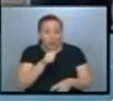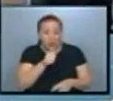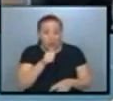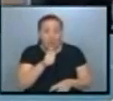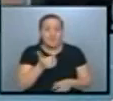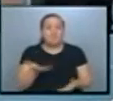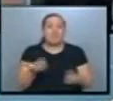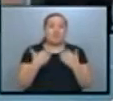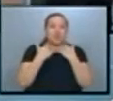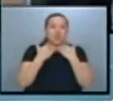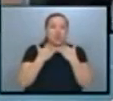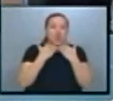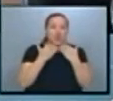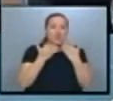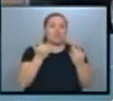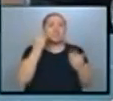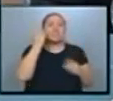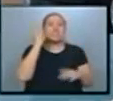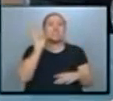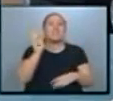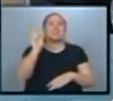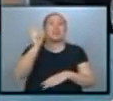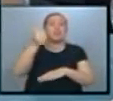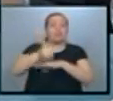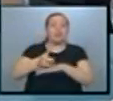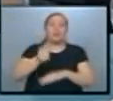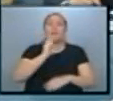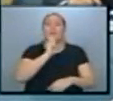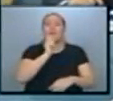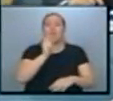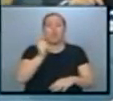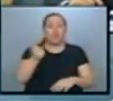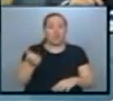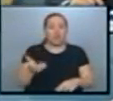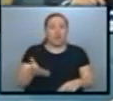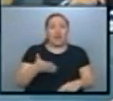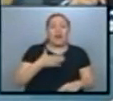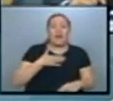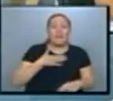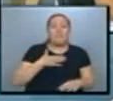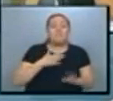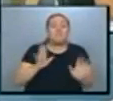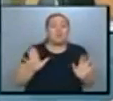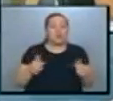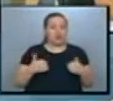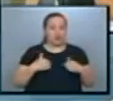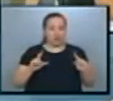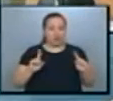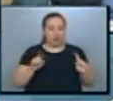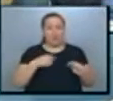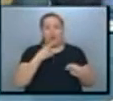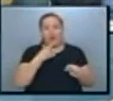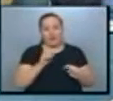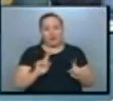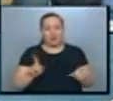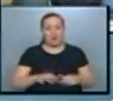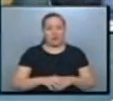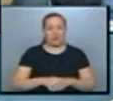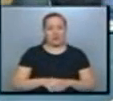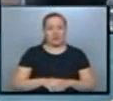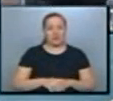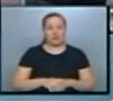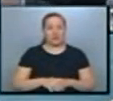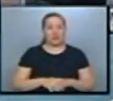sé, todo eso lo sabe Yanina Méndez, que está allí en Avellaneda. A mí eximime esos comentarios. Sí, porque obvio, de esas cosas no habla. Estoy hecho un merido del fútbol,